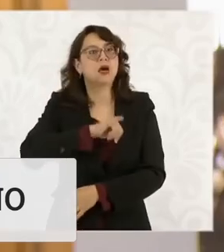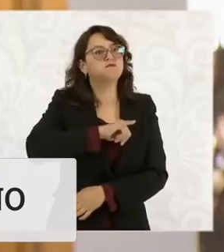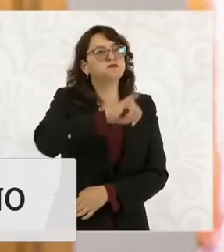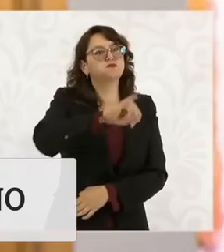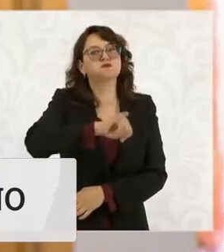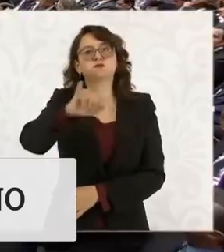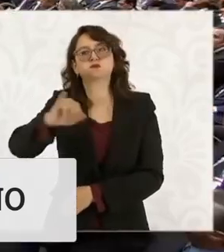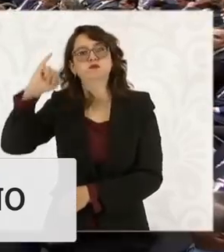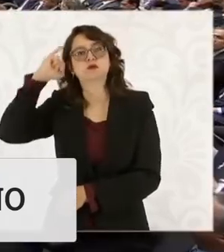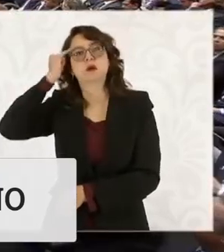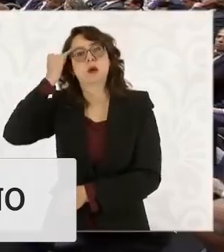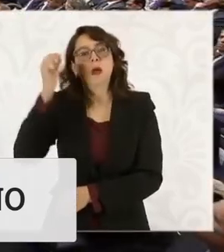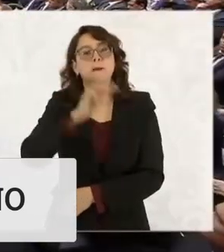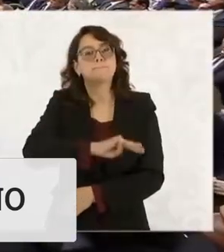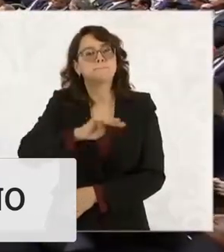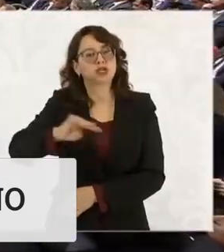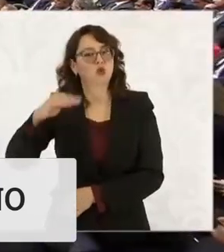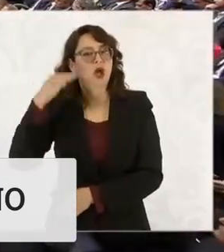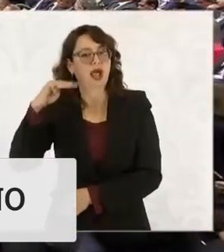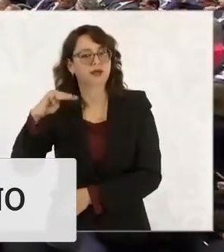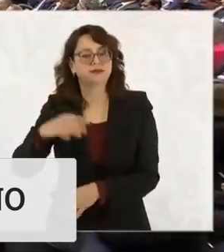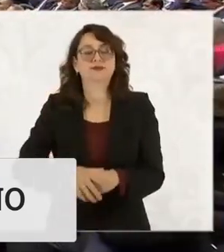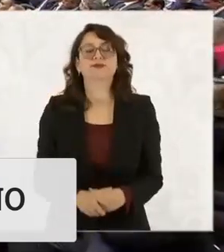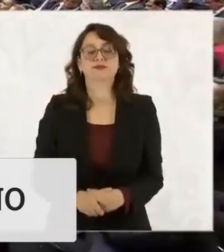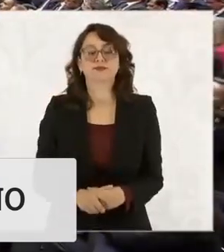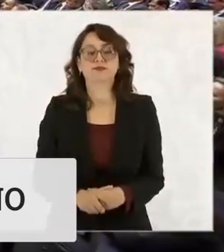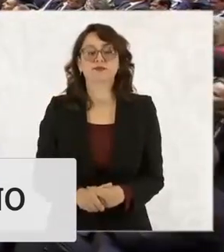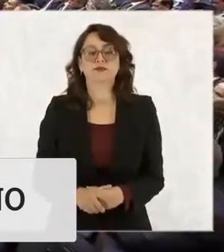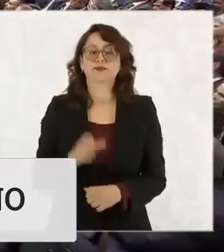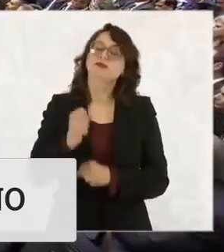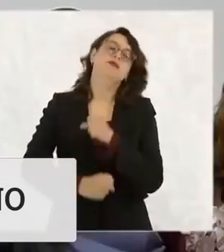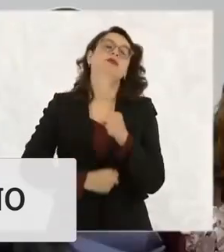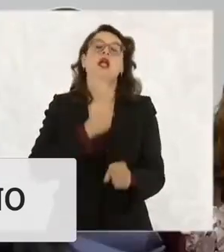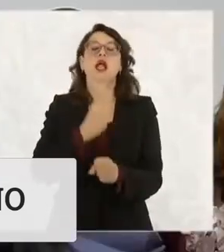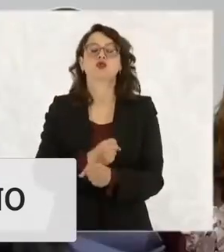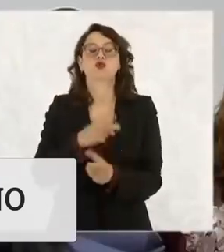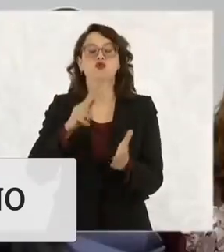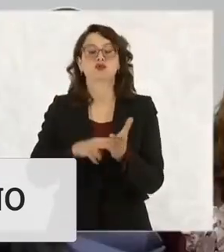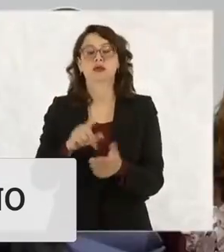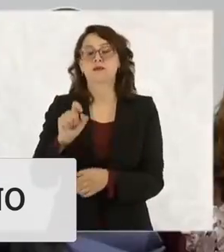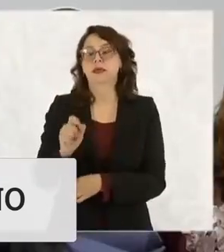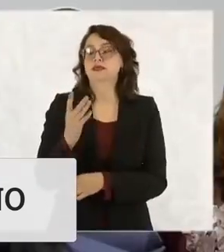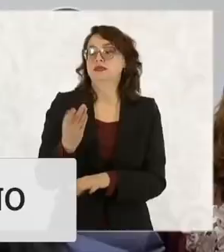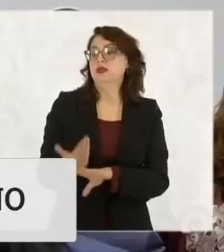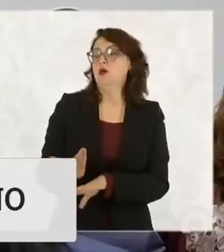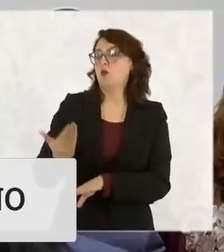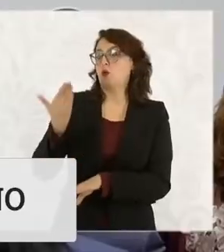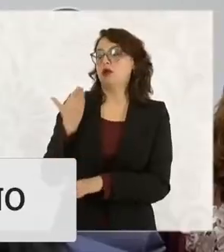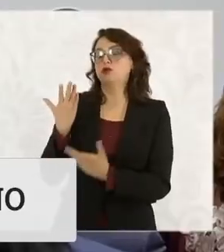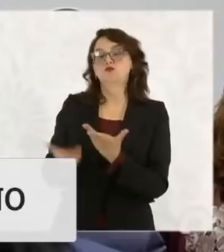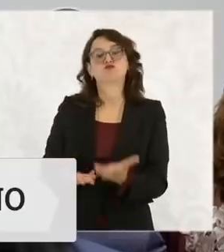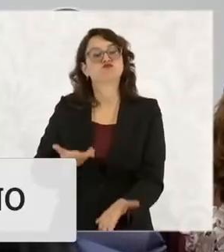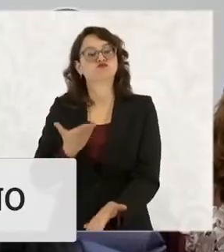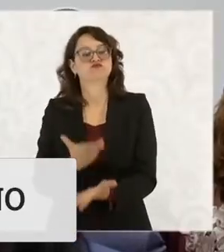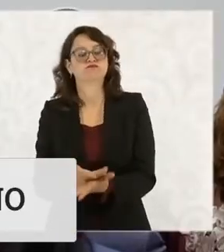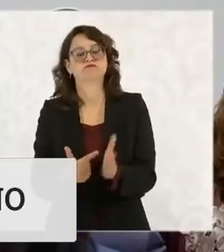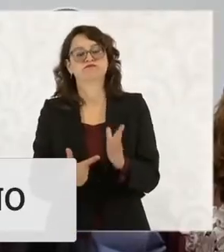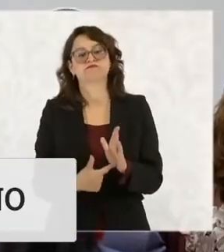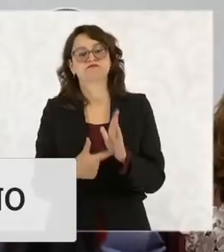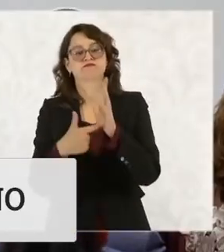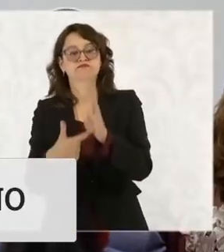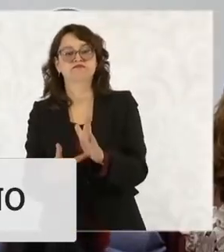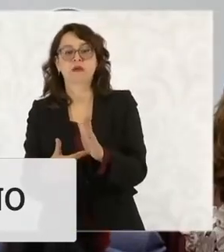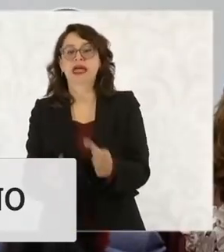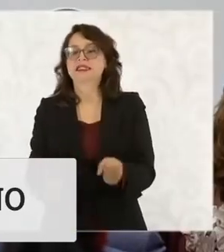comunidades purépechas de Michoacán. Presentamos en 2024 el fortalecimiento de la estrategia